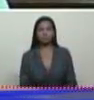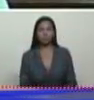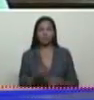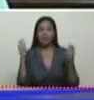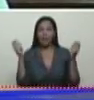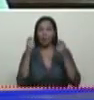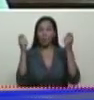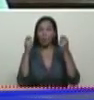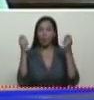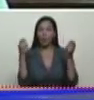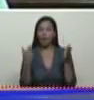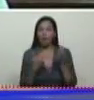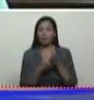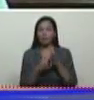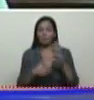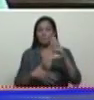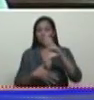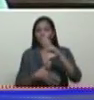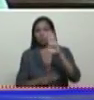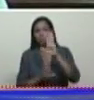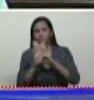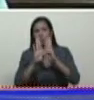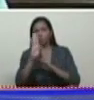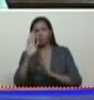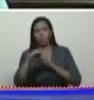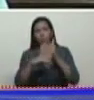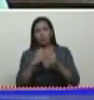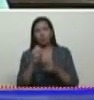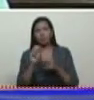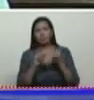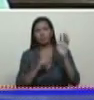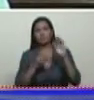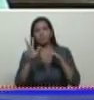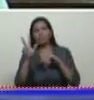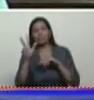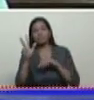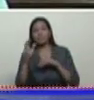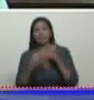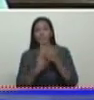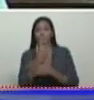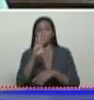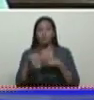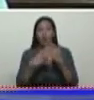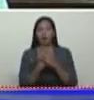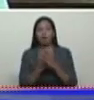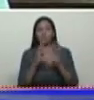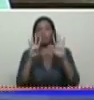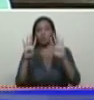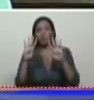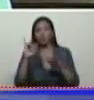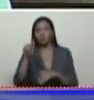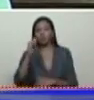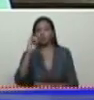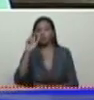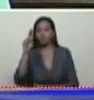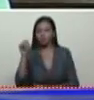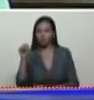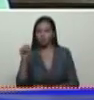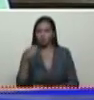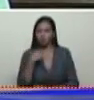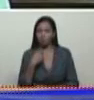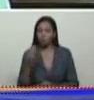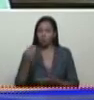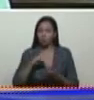de vacunación de las Américas se ha venido desarrollando desde el 13 de mayo hasta el 9 de junio, ¿verdad? Nosotros